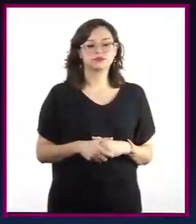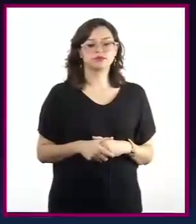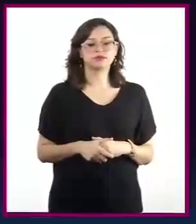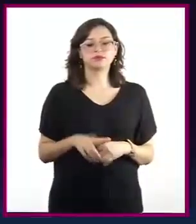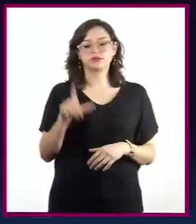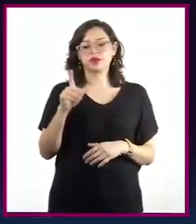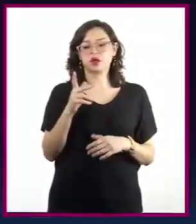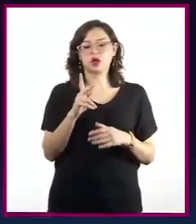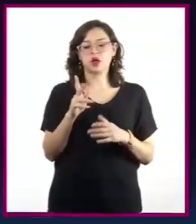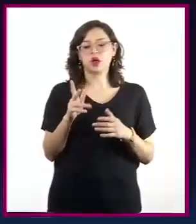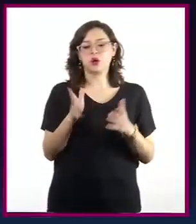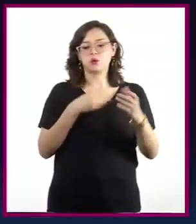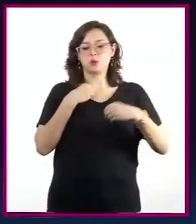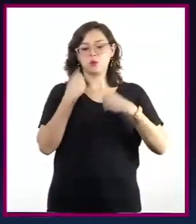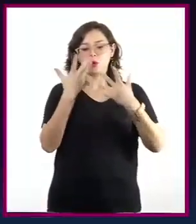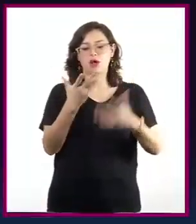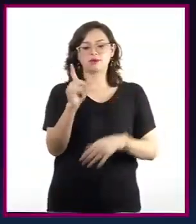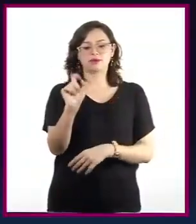Poema 20.